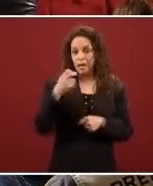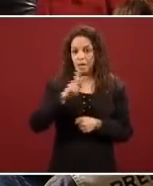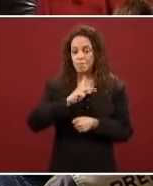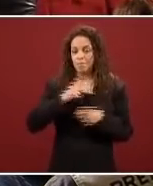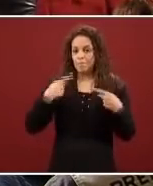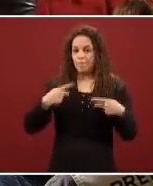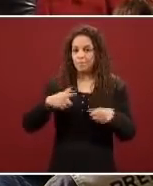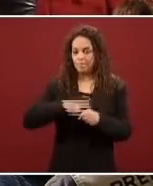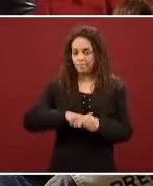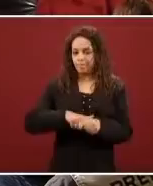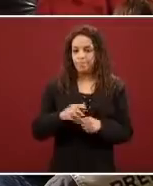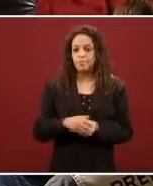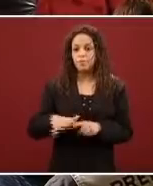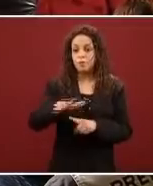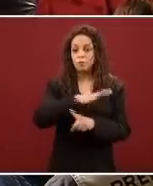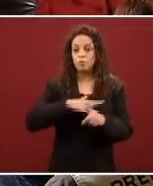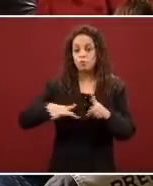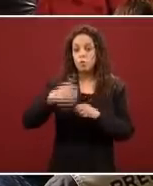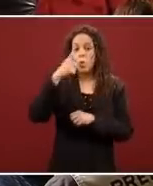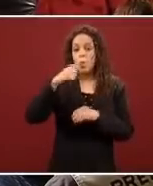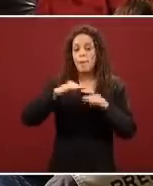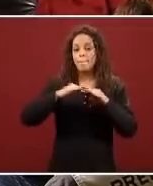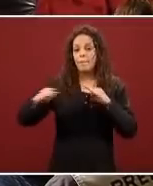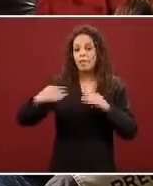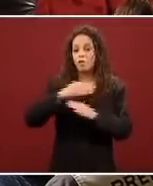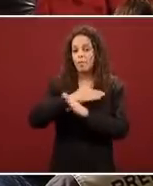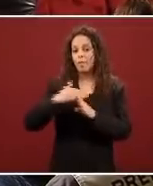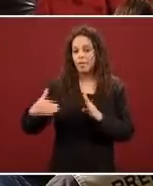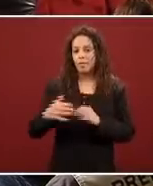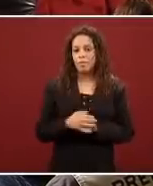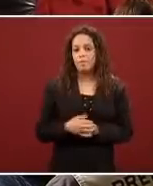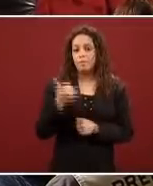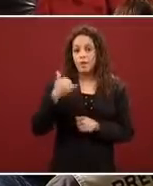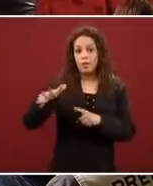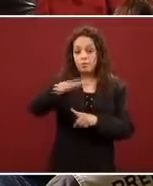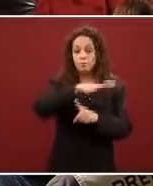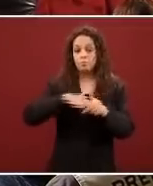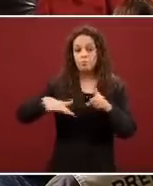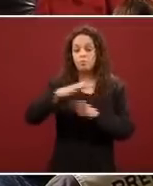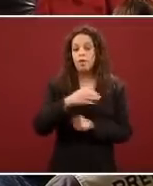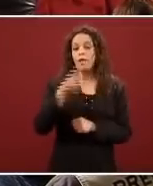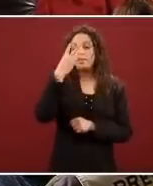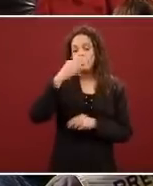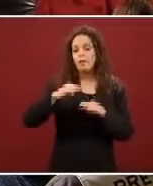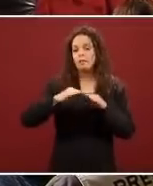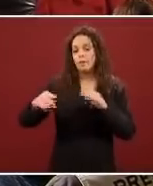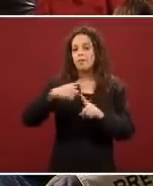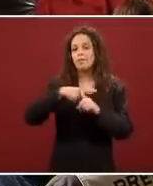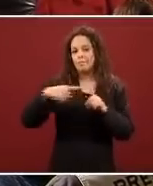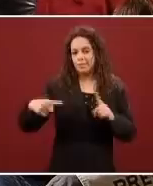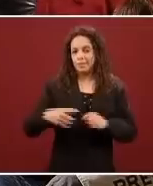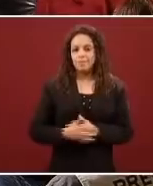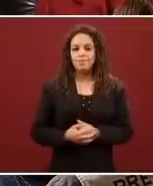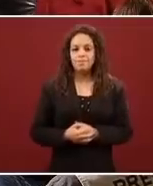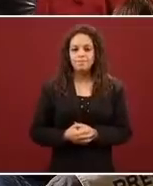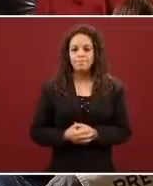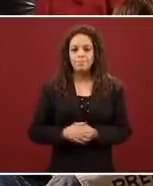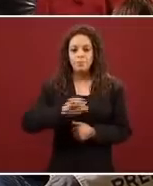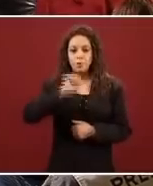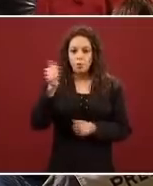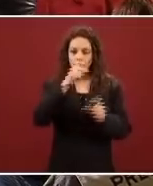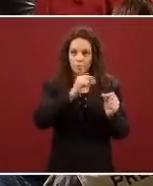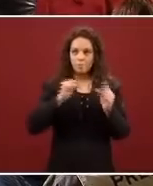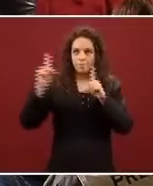metro y medio y el espacio público es alrededor de 3 metros y medio. La siguiente, por favor, para esto, para poder